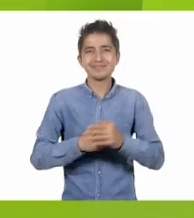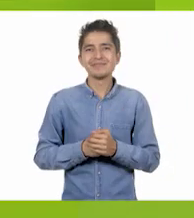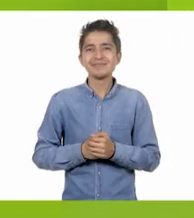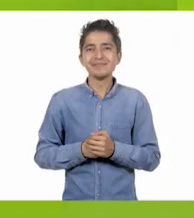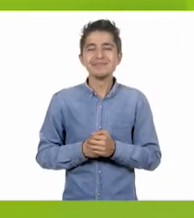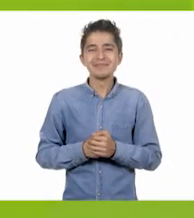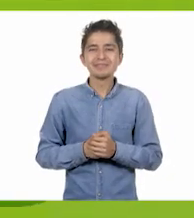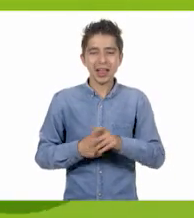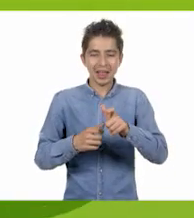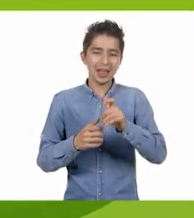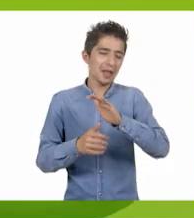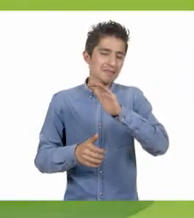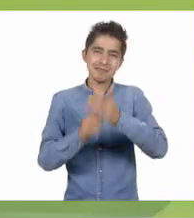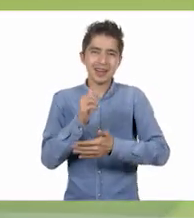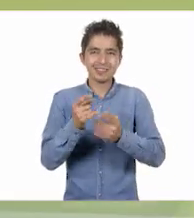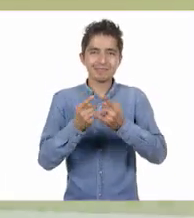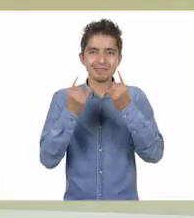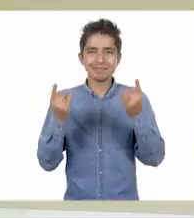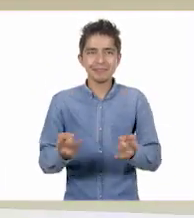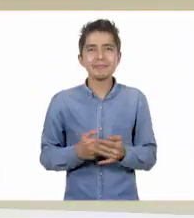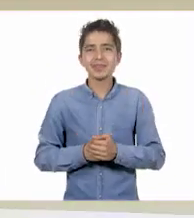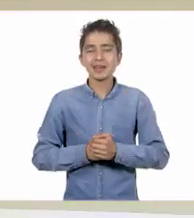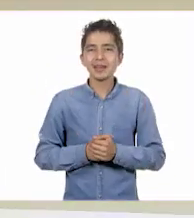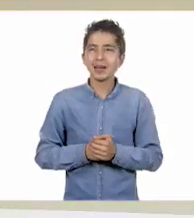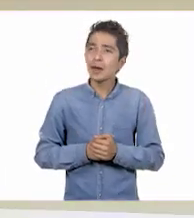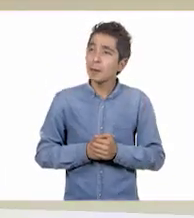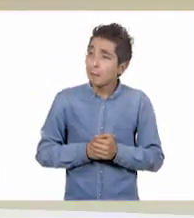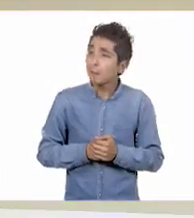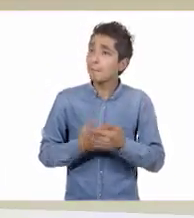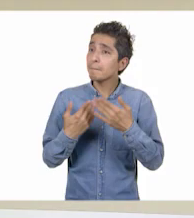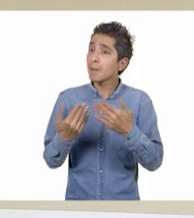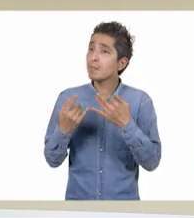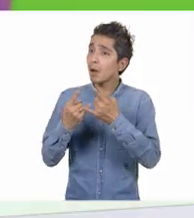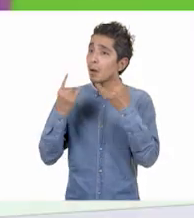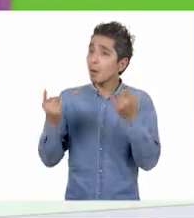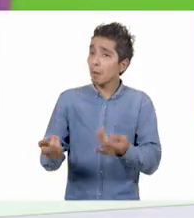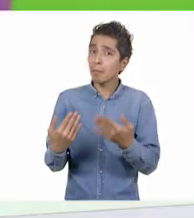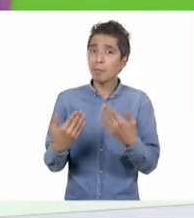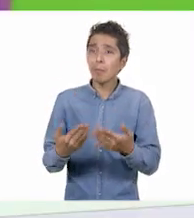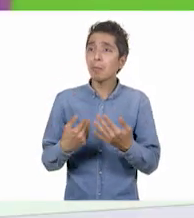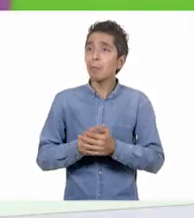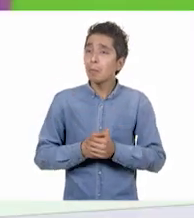Y ahí se termina nuestro cuento. ¡Uy! ¡Qué historia tan curiosa!